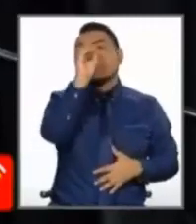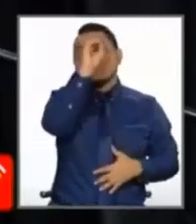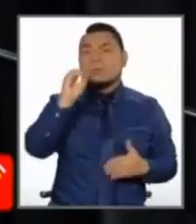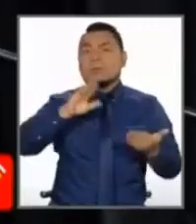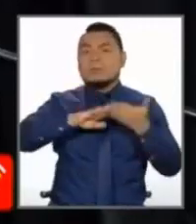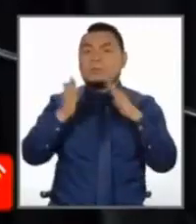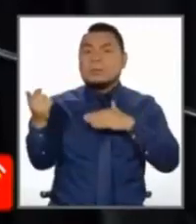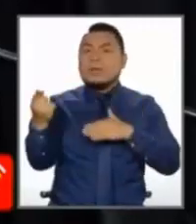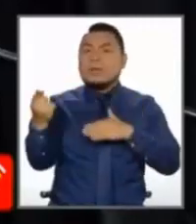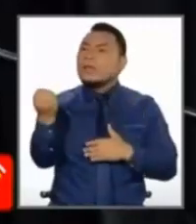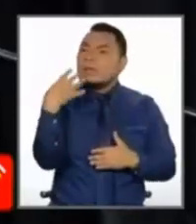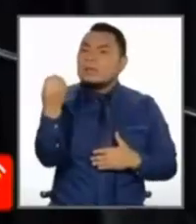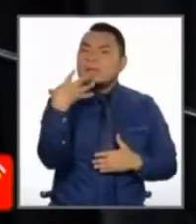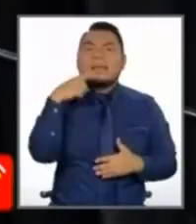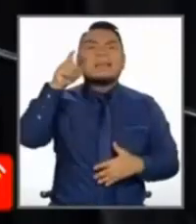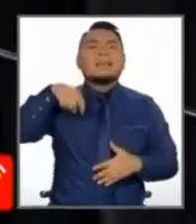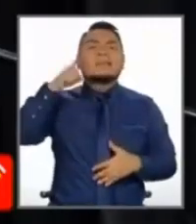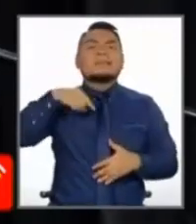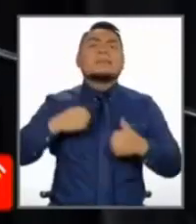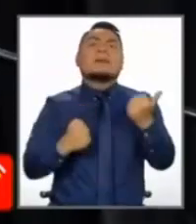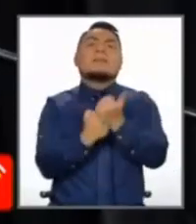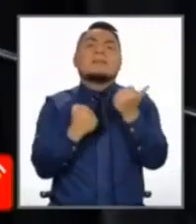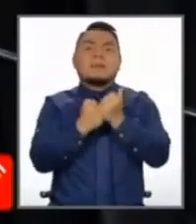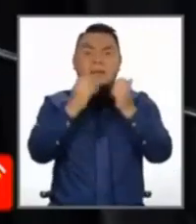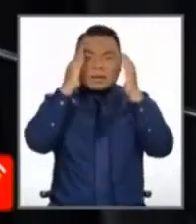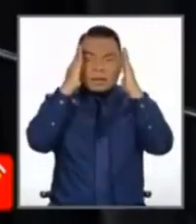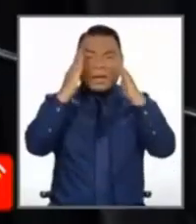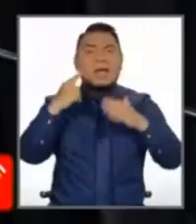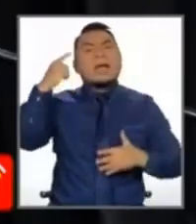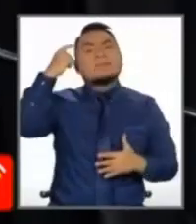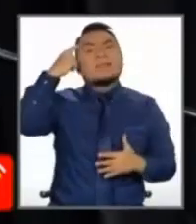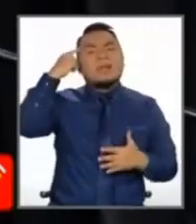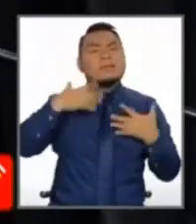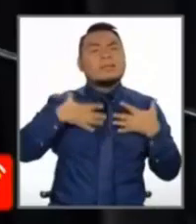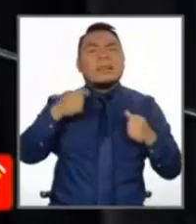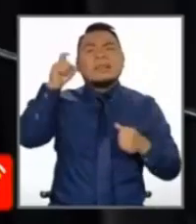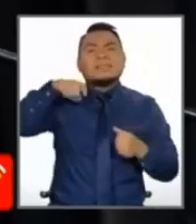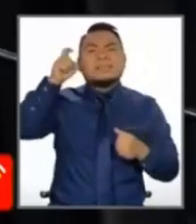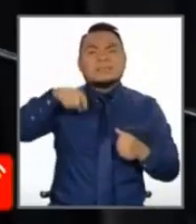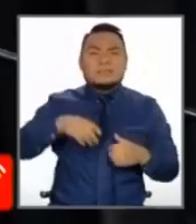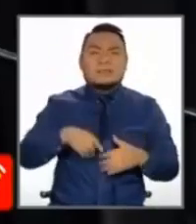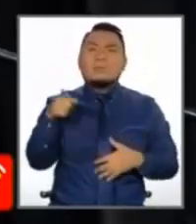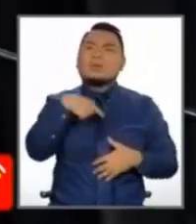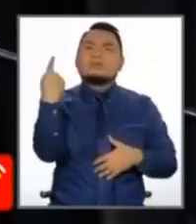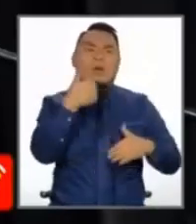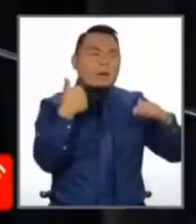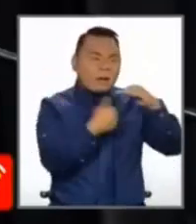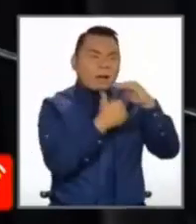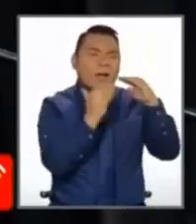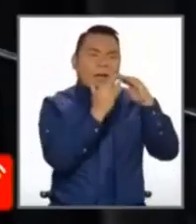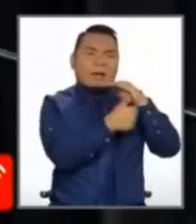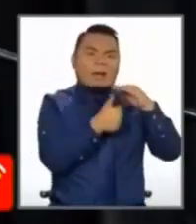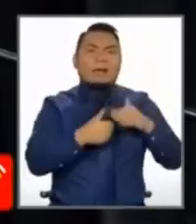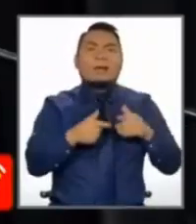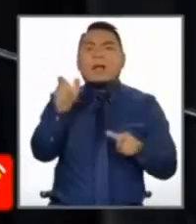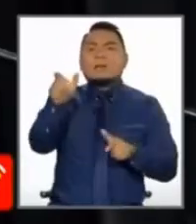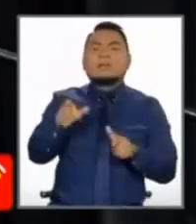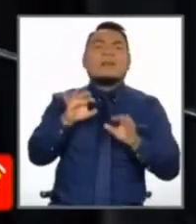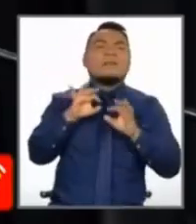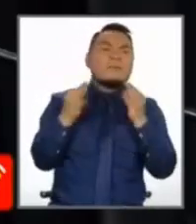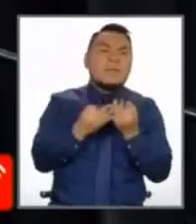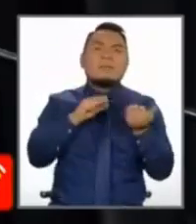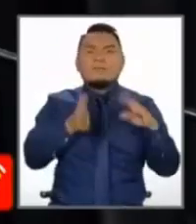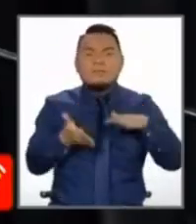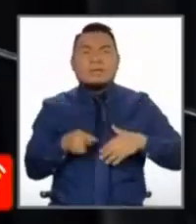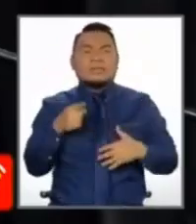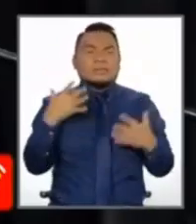de la población ha manifestado que necesita respaldo de atención mental. El encierro, la pérdida de vidas, el estrés que